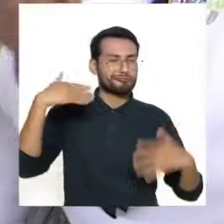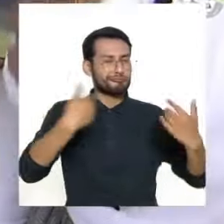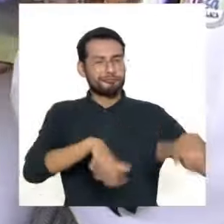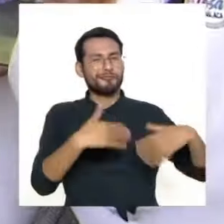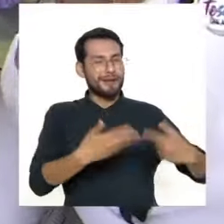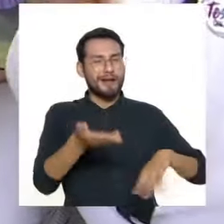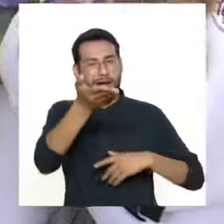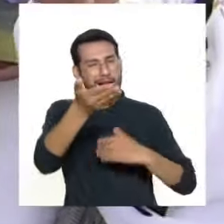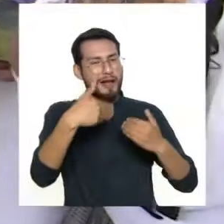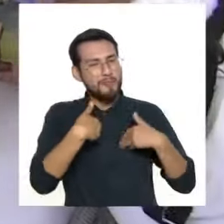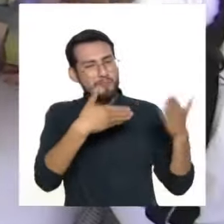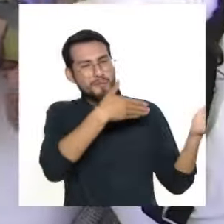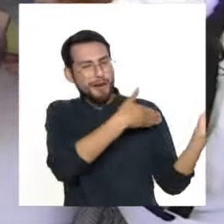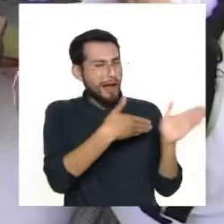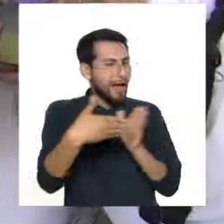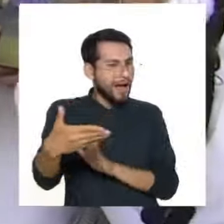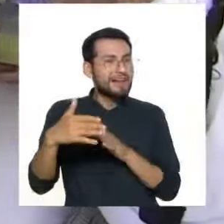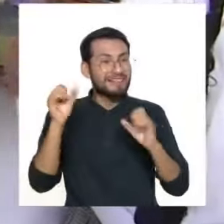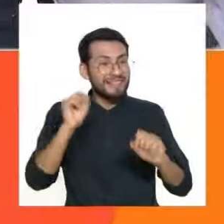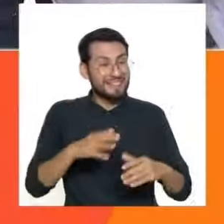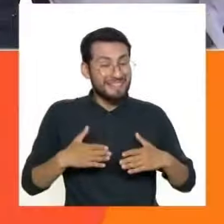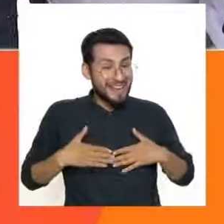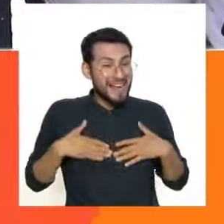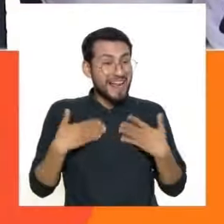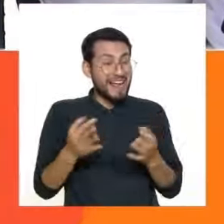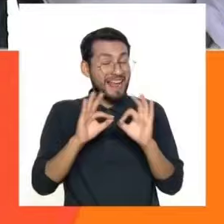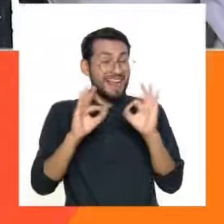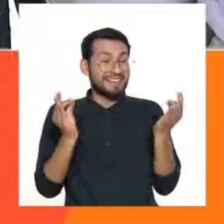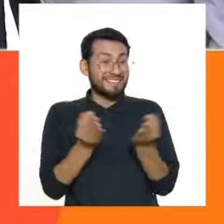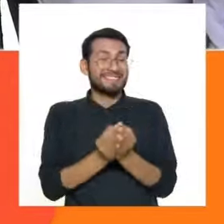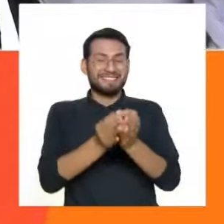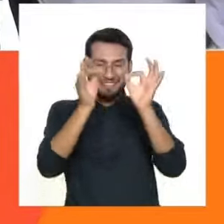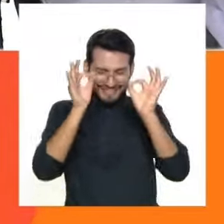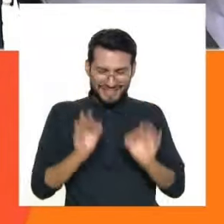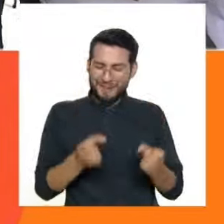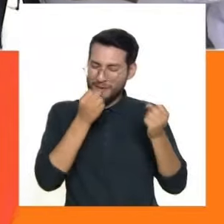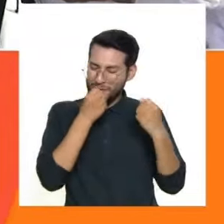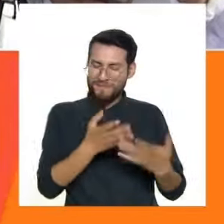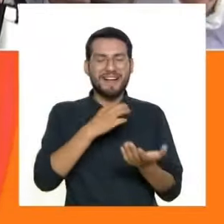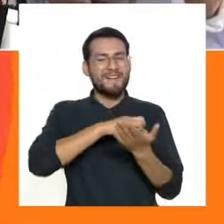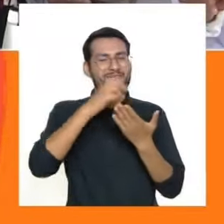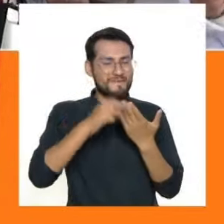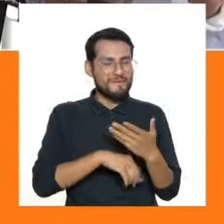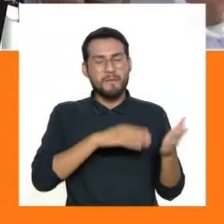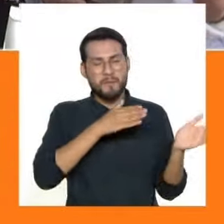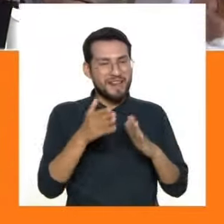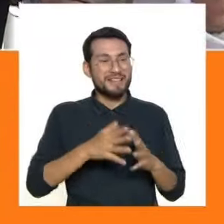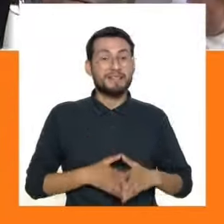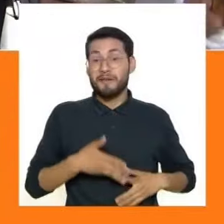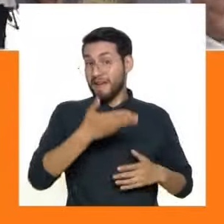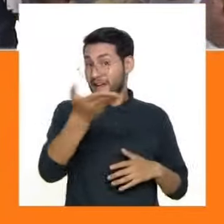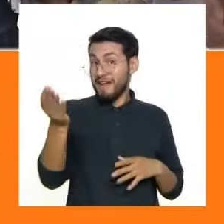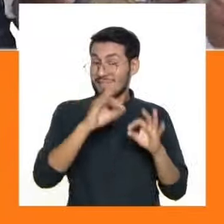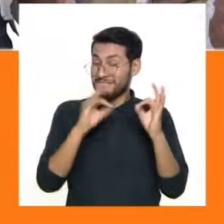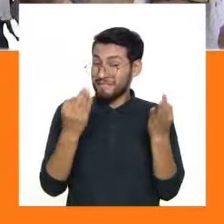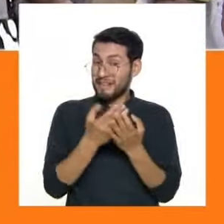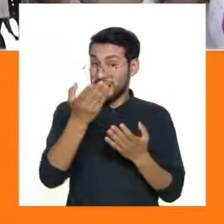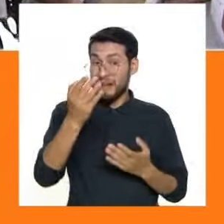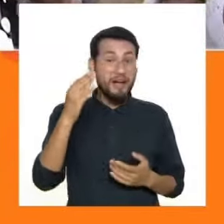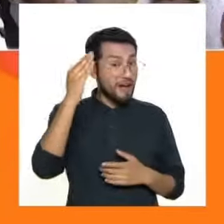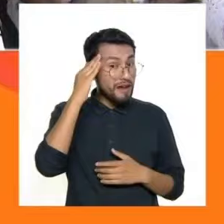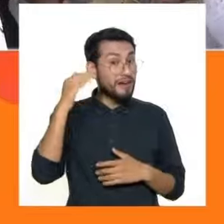cada plan que podamos tener para que se pueda hacer en familia es un super plan así que ya saben para las personas que están aquí en